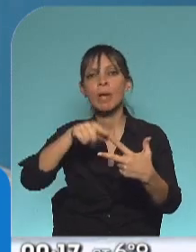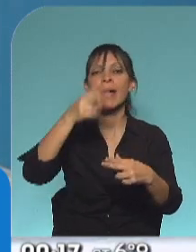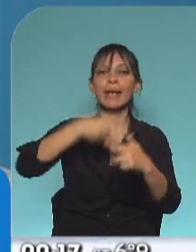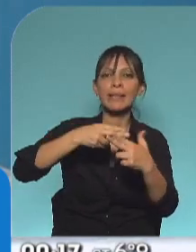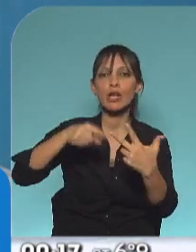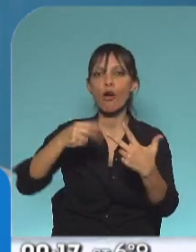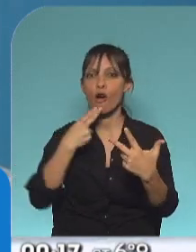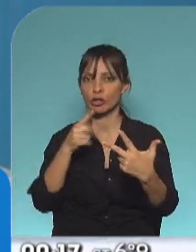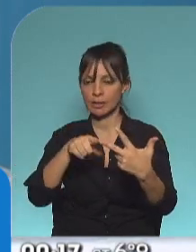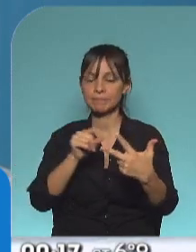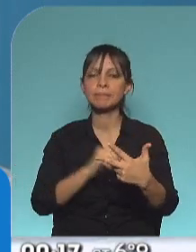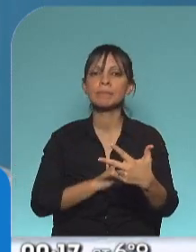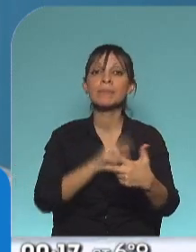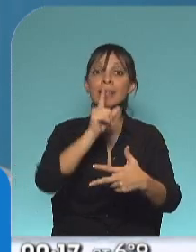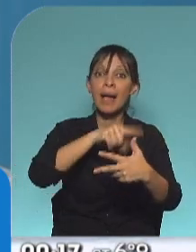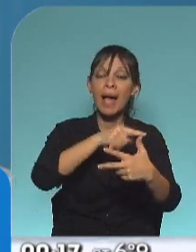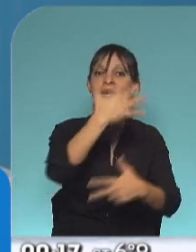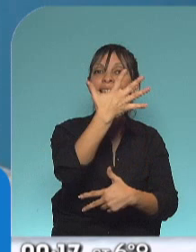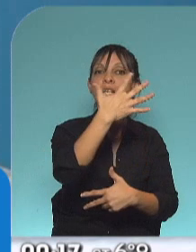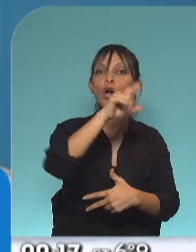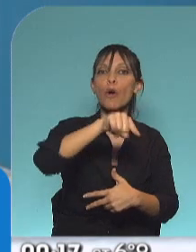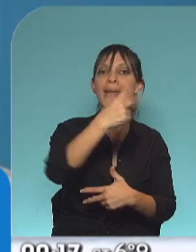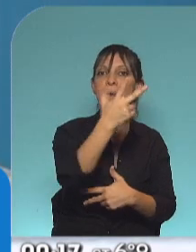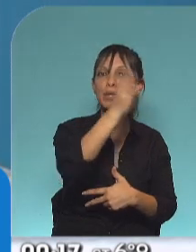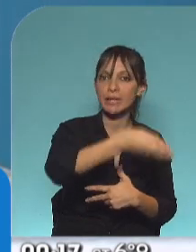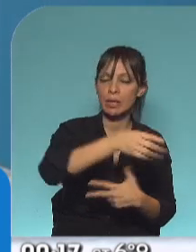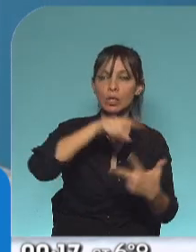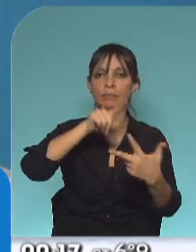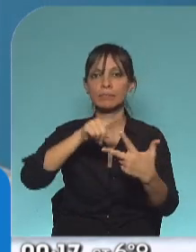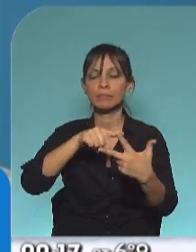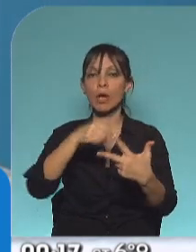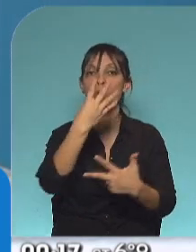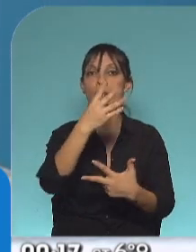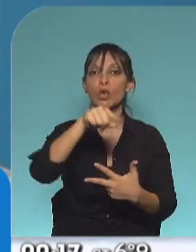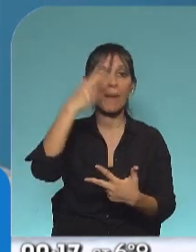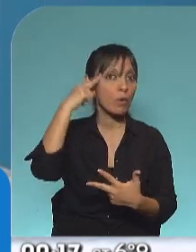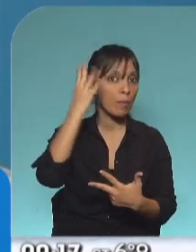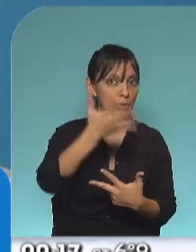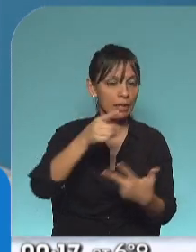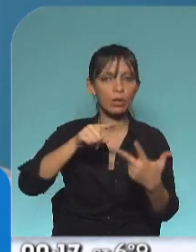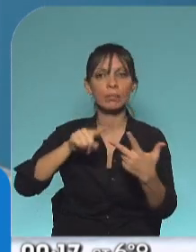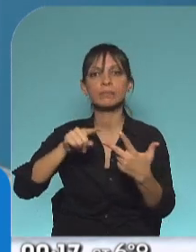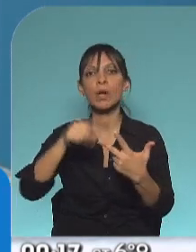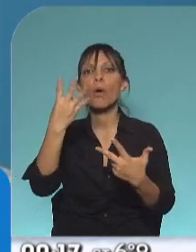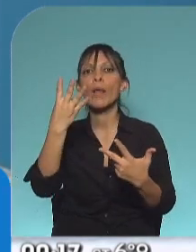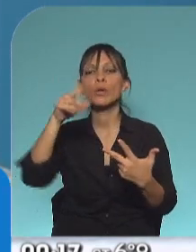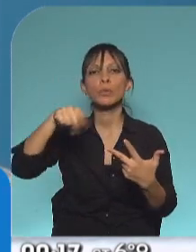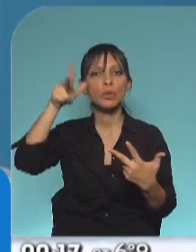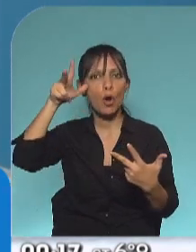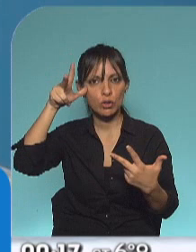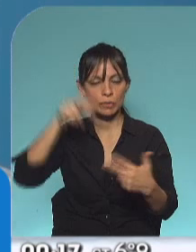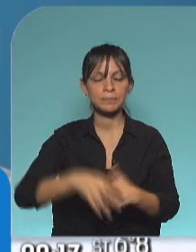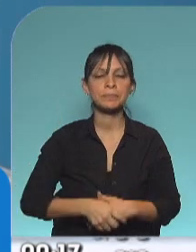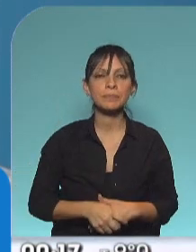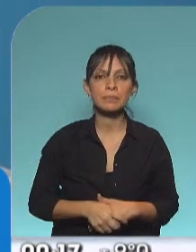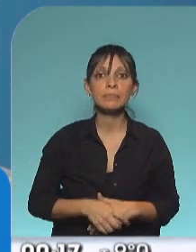Once. En Constitución fue de 5,3, en Once fue de 4,9 y en Retiro de 4,8.